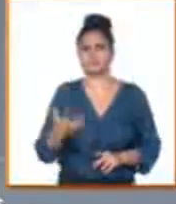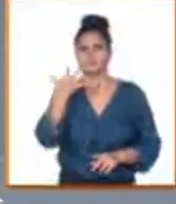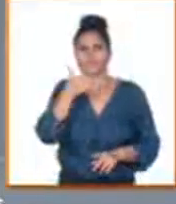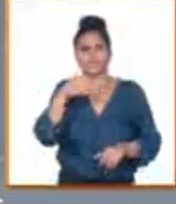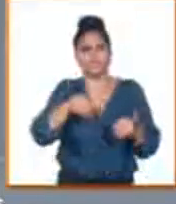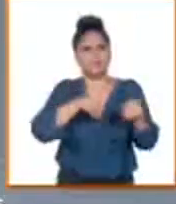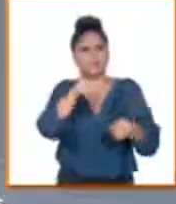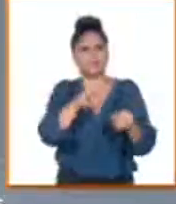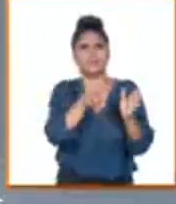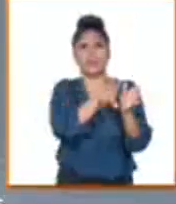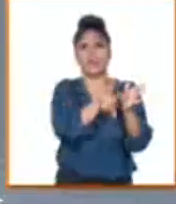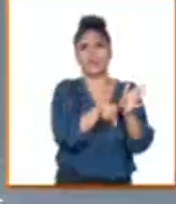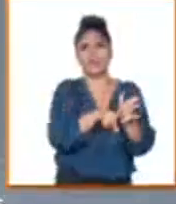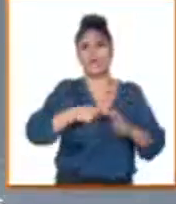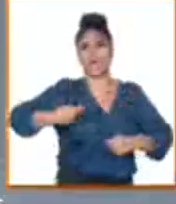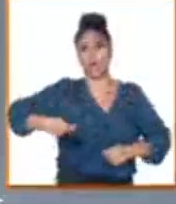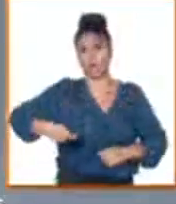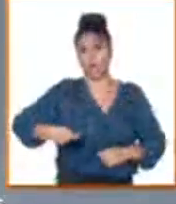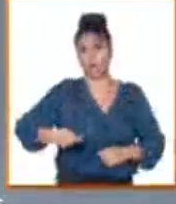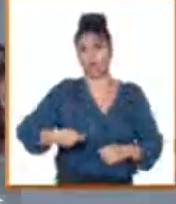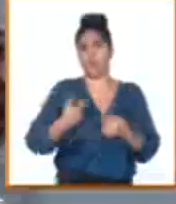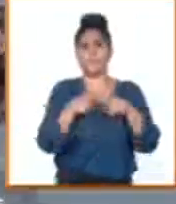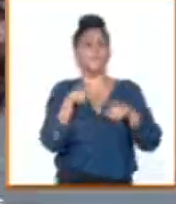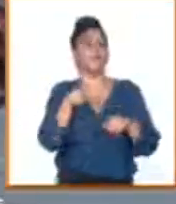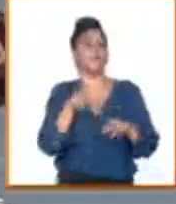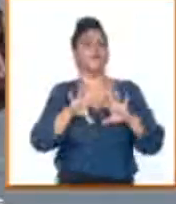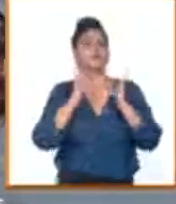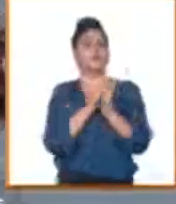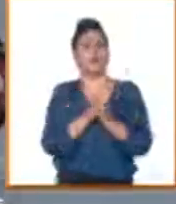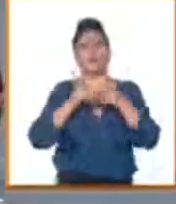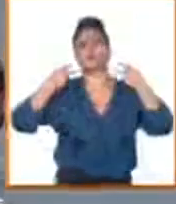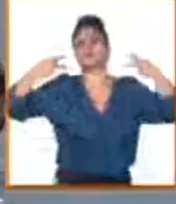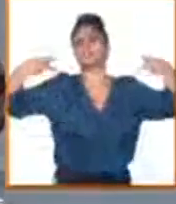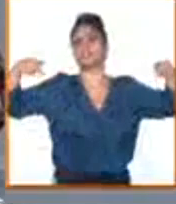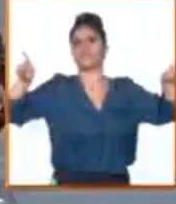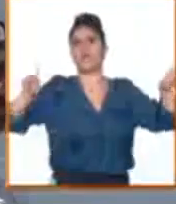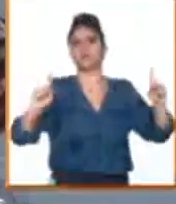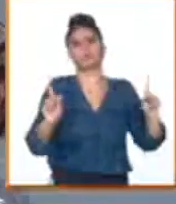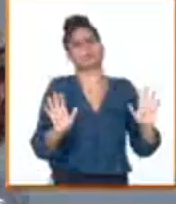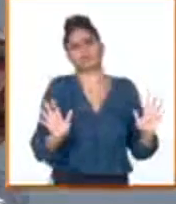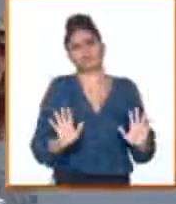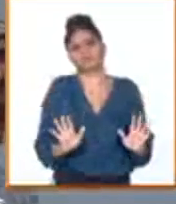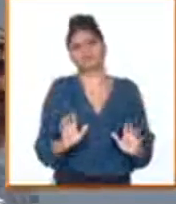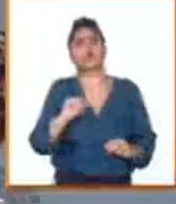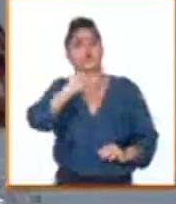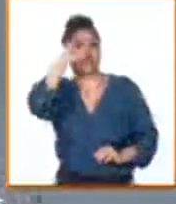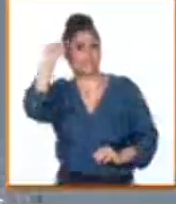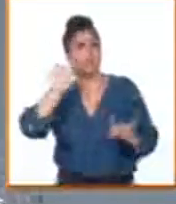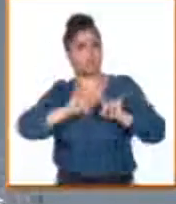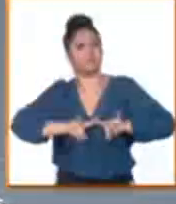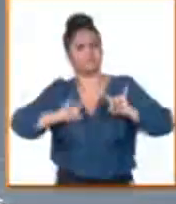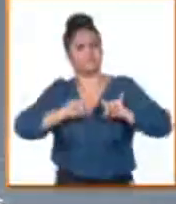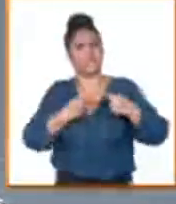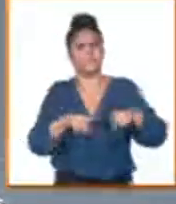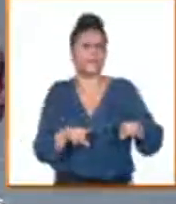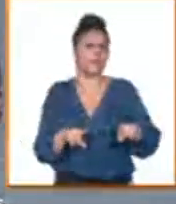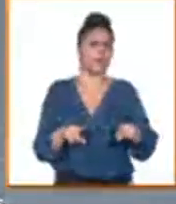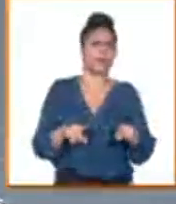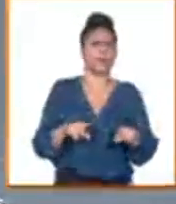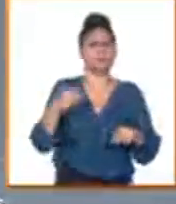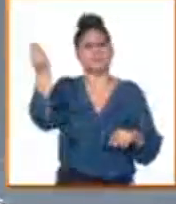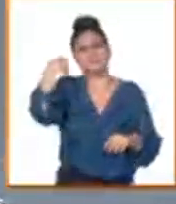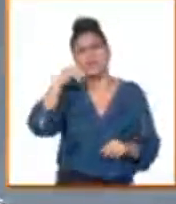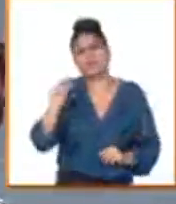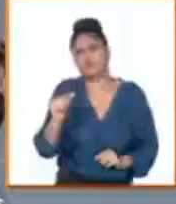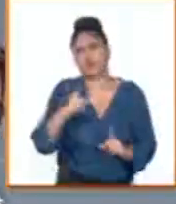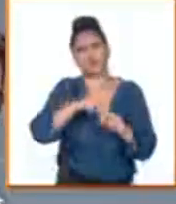bien, perfecto, pero abogados que no son tampoco tan académicos, son más bien de bufetes profesionales y tal. Y están siempre respondiendo, y eso lo discutíamos